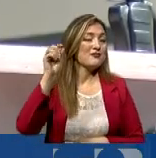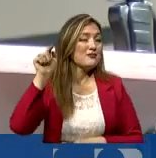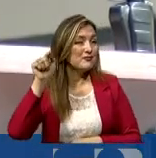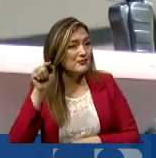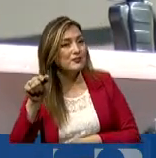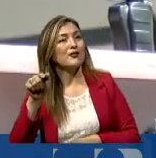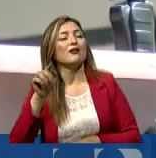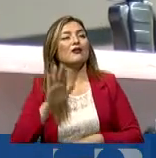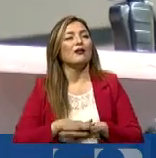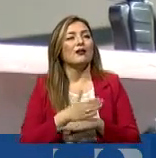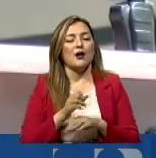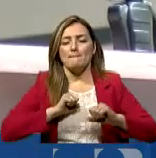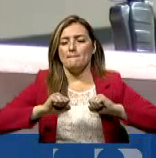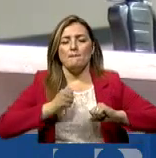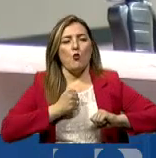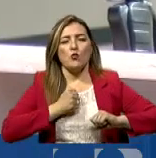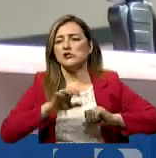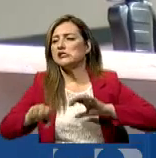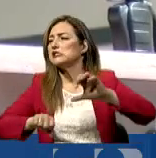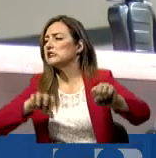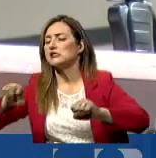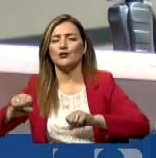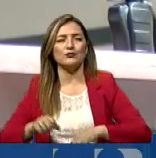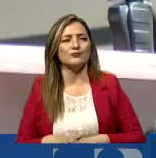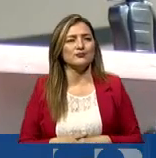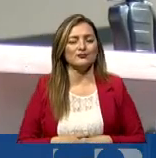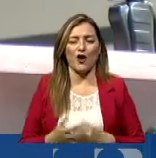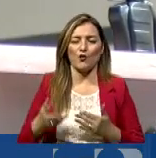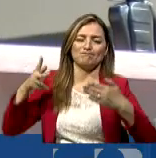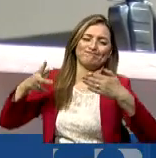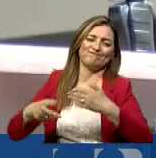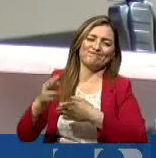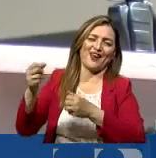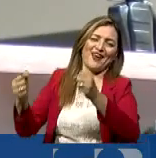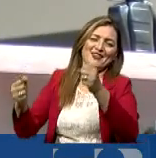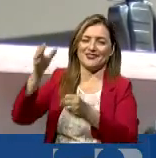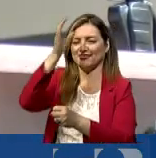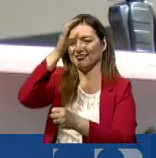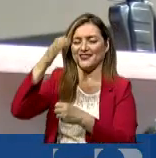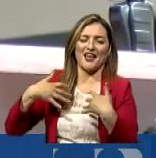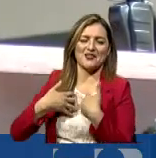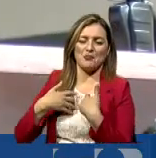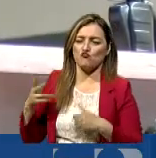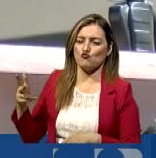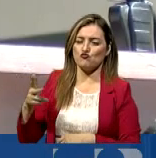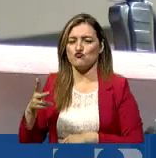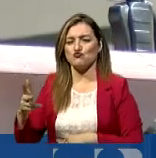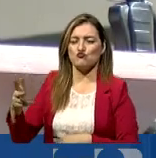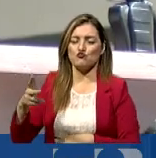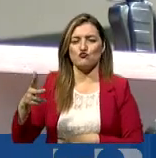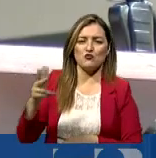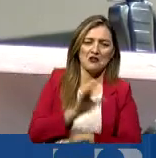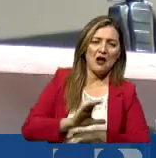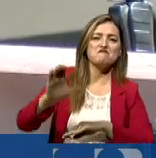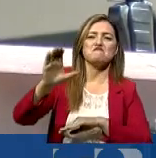$90,000 es producto de autogestión. Para hoy entregar a la ciudad esta clínica móvil que recorrerá las zonas